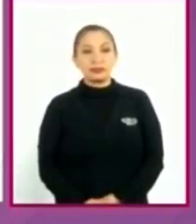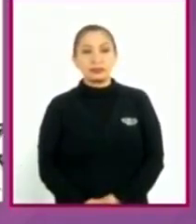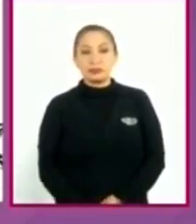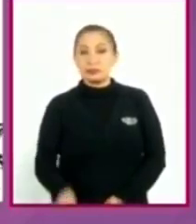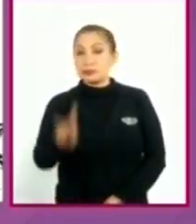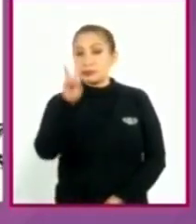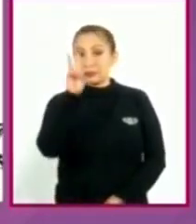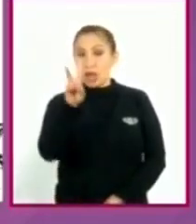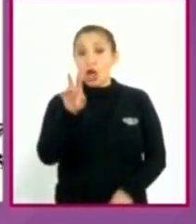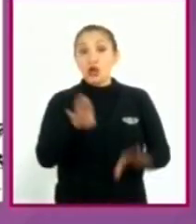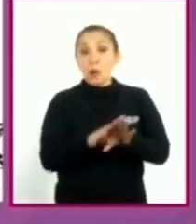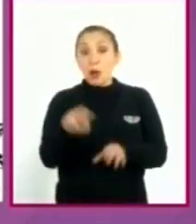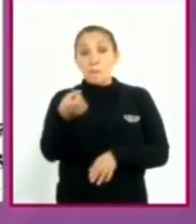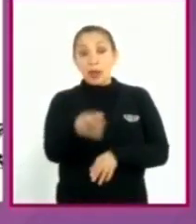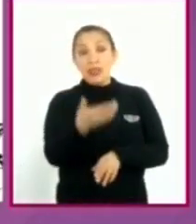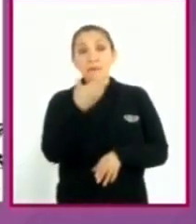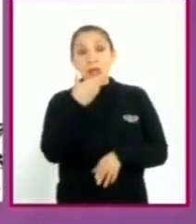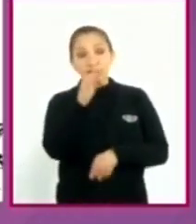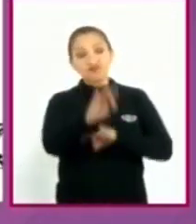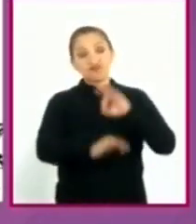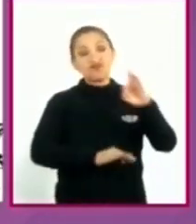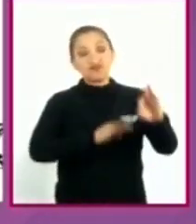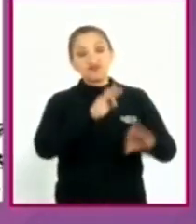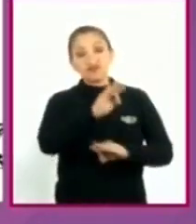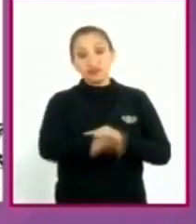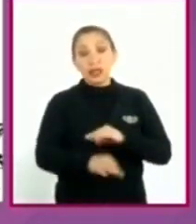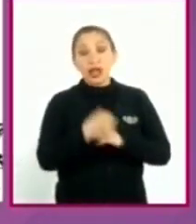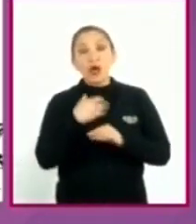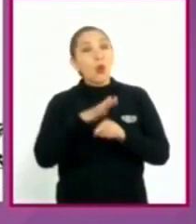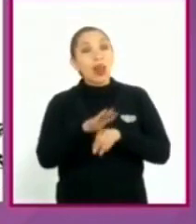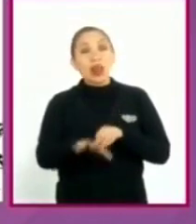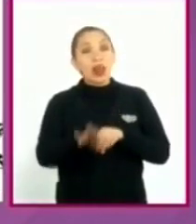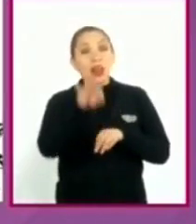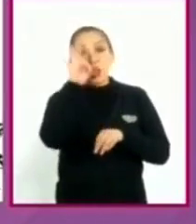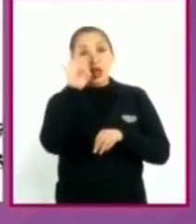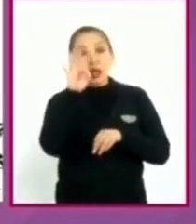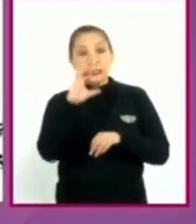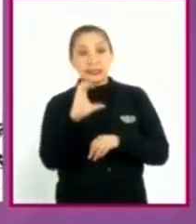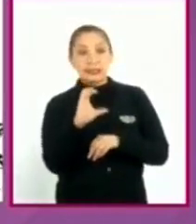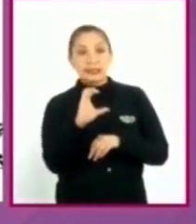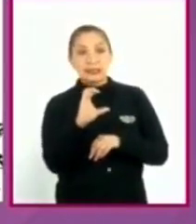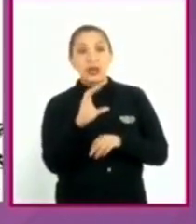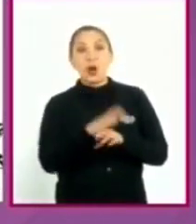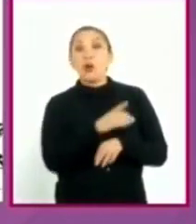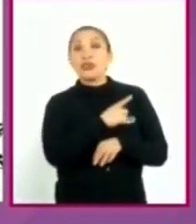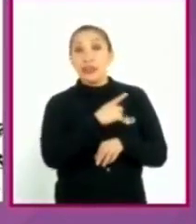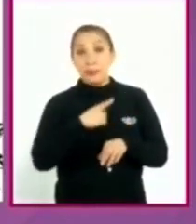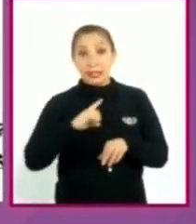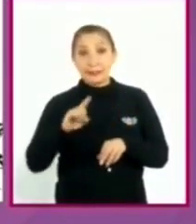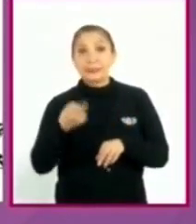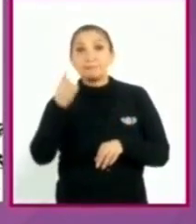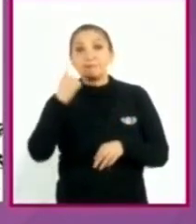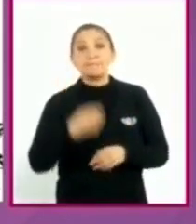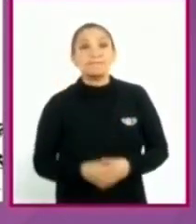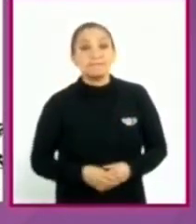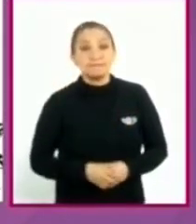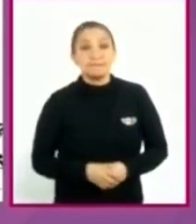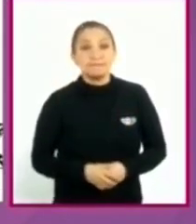2. Como manda la buena crianza. La opción correcta es C. Como debería de ser.